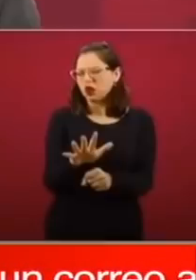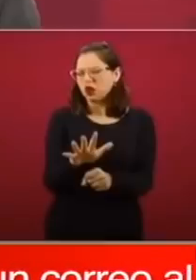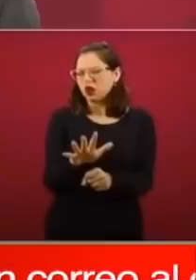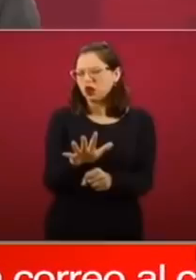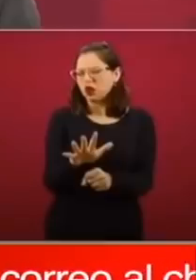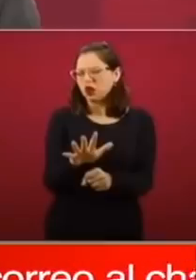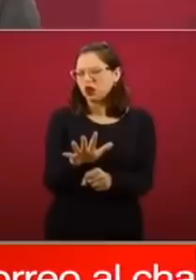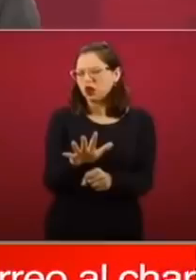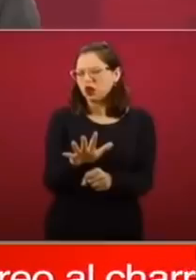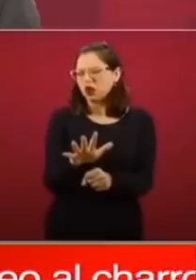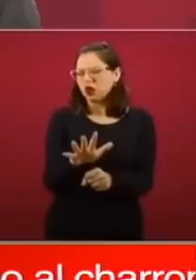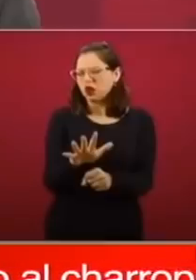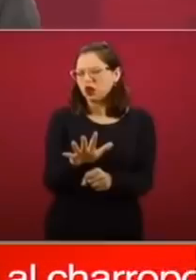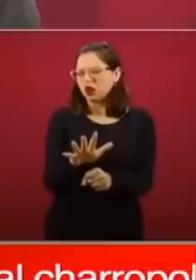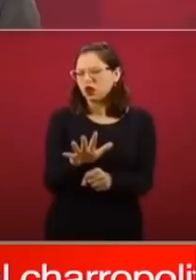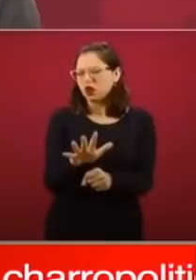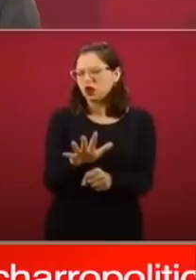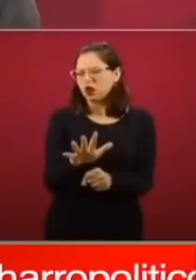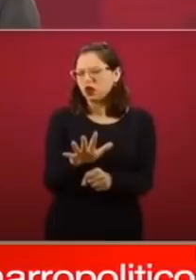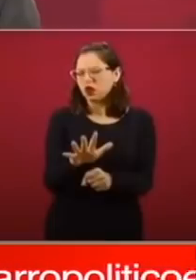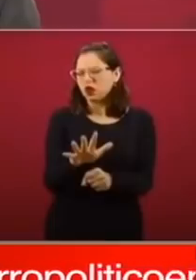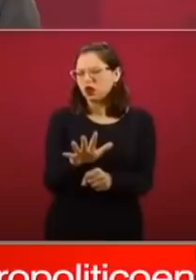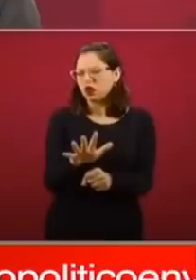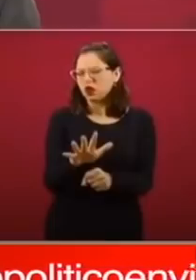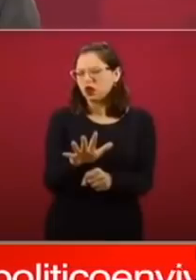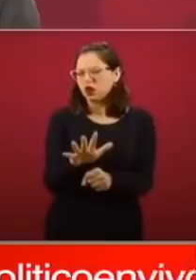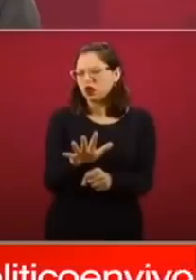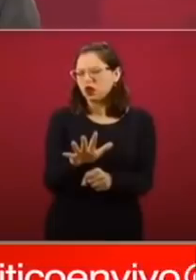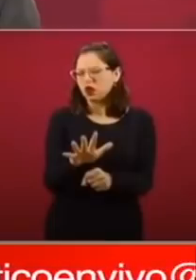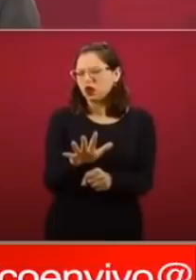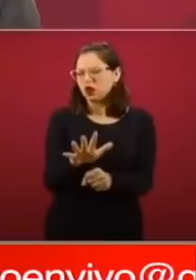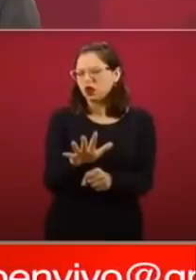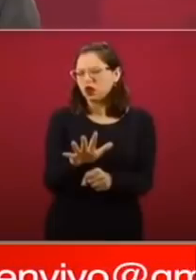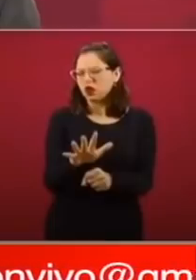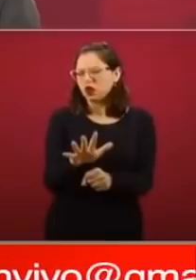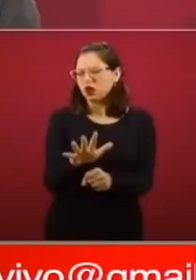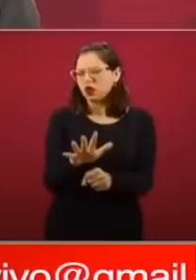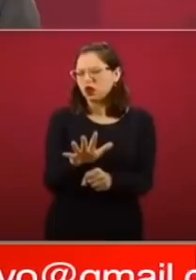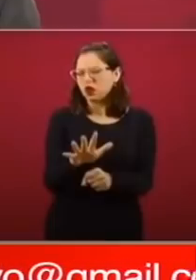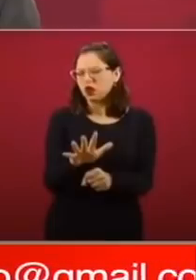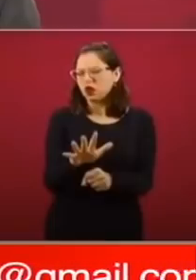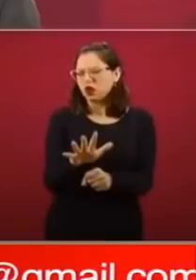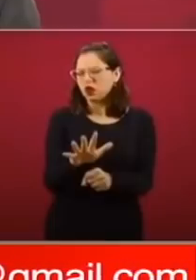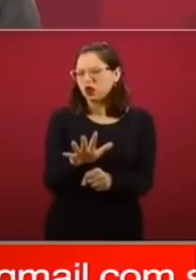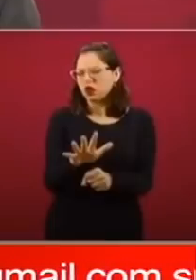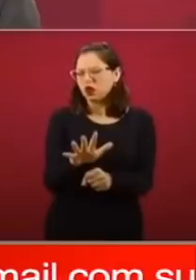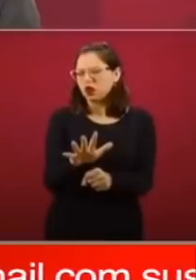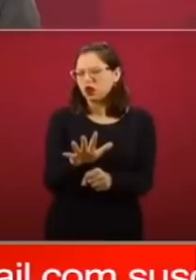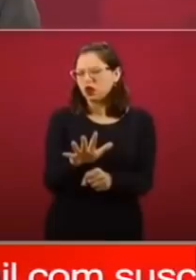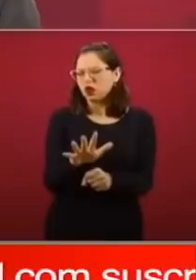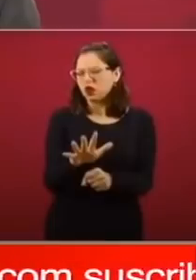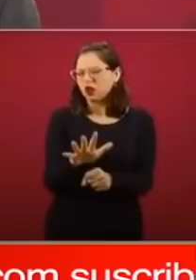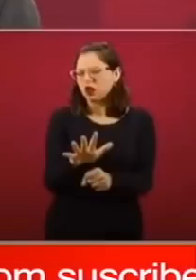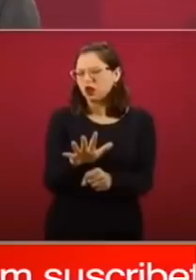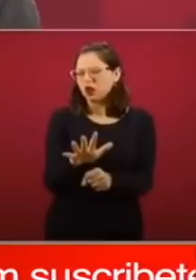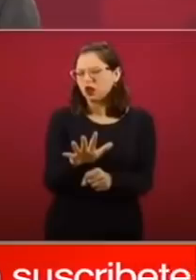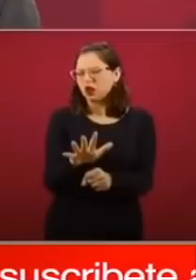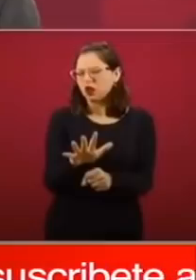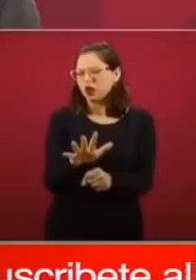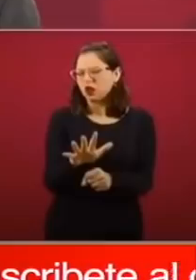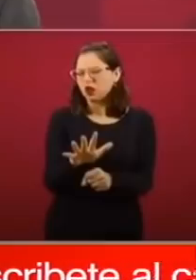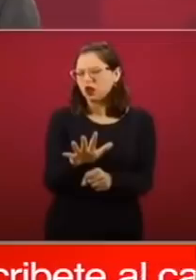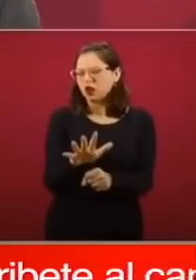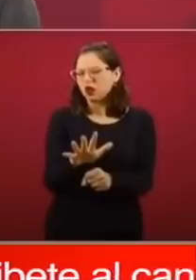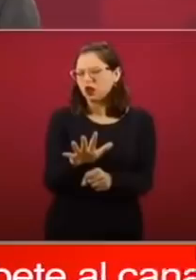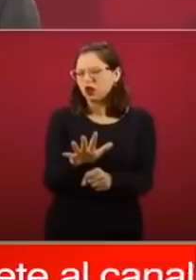anteriores, siempre pensando en cuidar sus intereses y no en el pueblo mexicano. Este combate ya lleva tiempo,